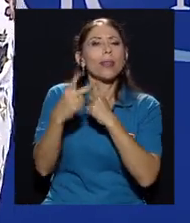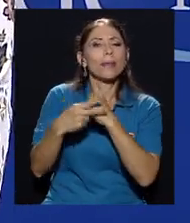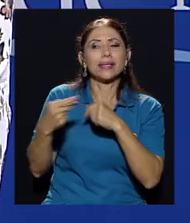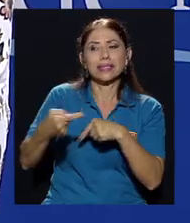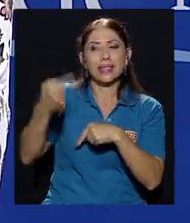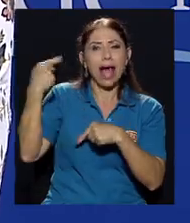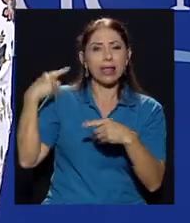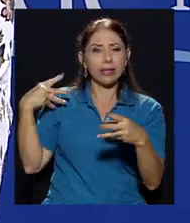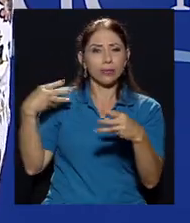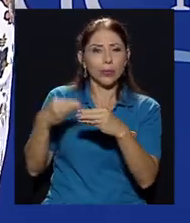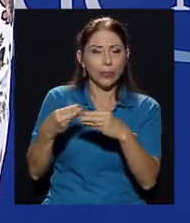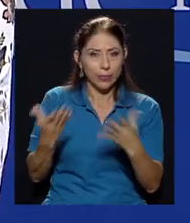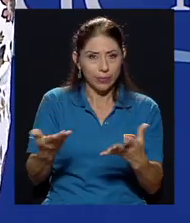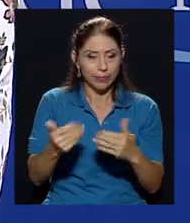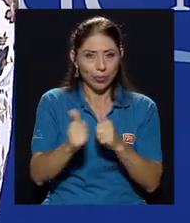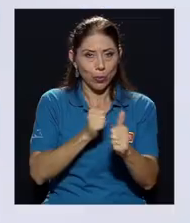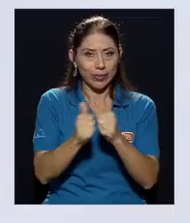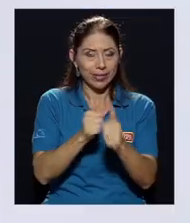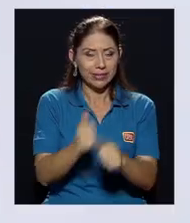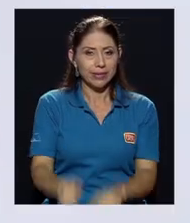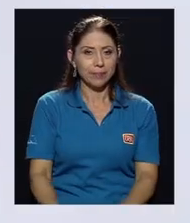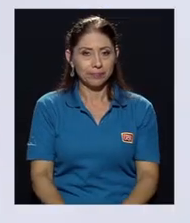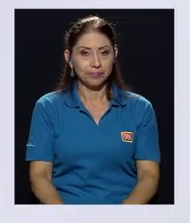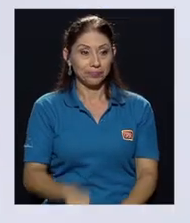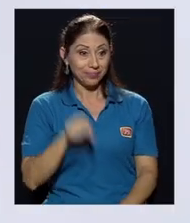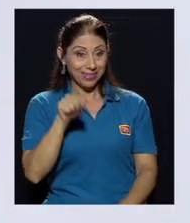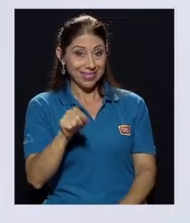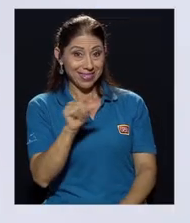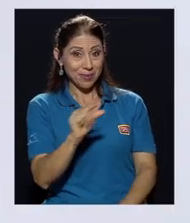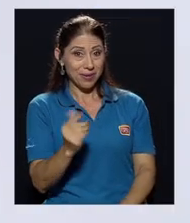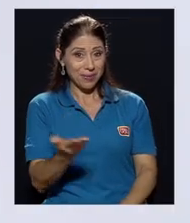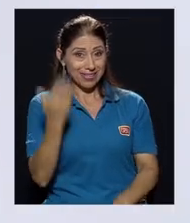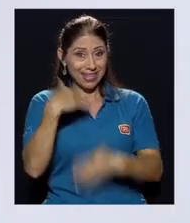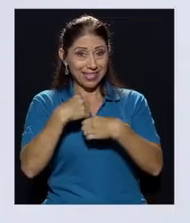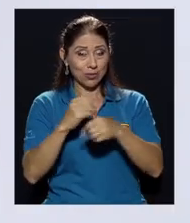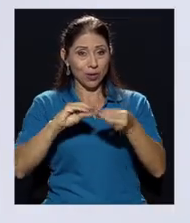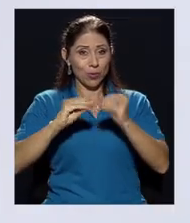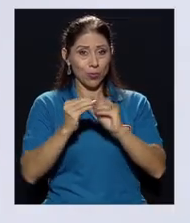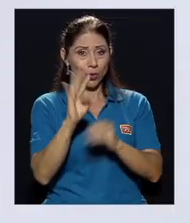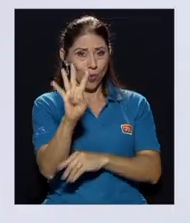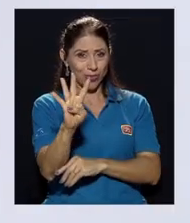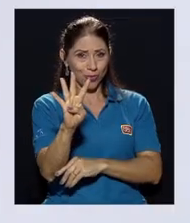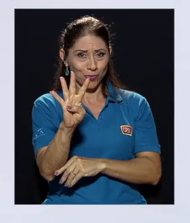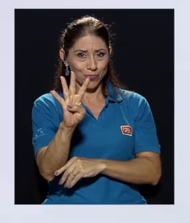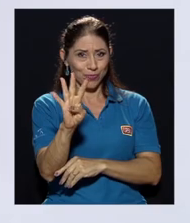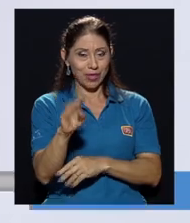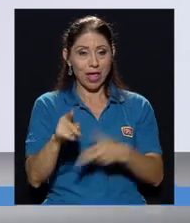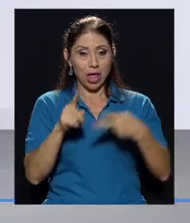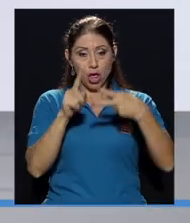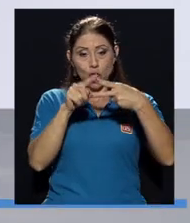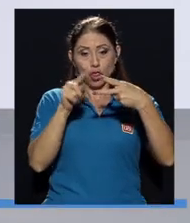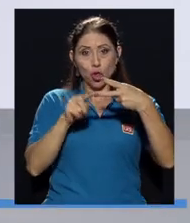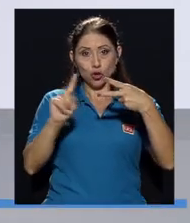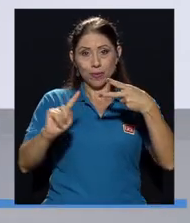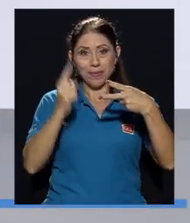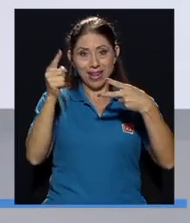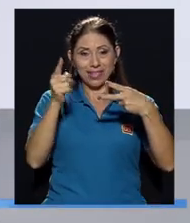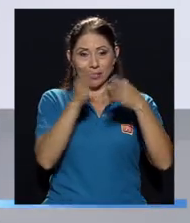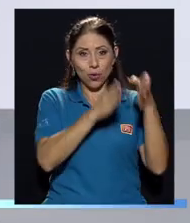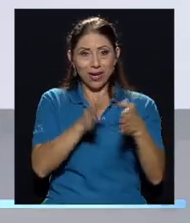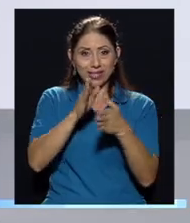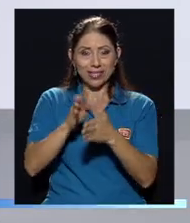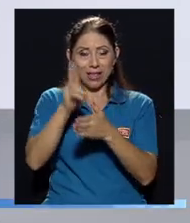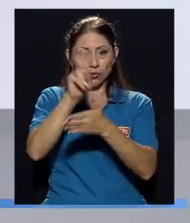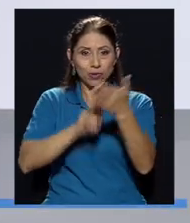este competencia esta que hicimos la semana pasada fue la número cuatro las dos primeras fueron organizadas desde la